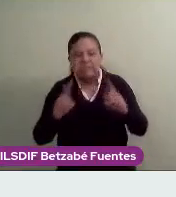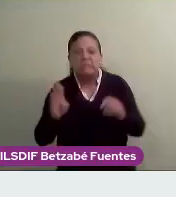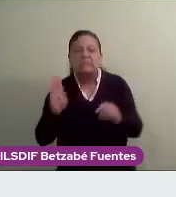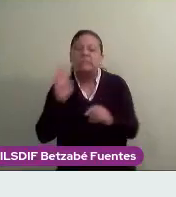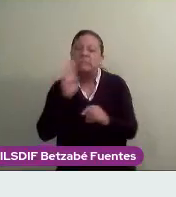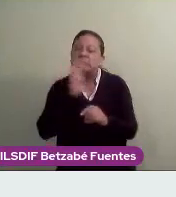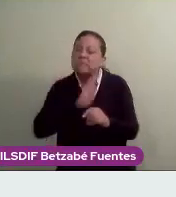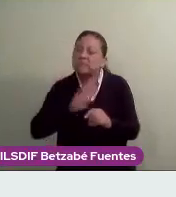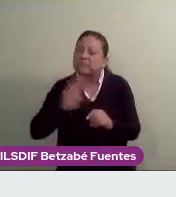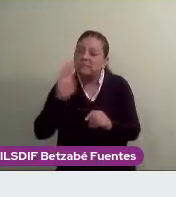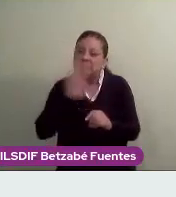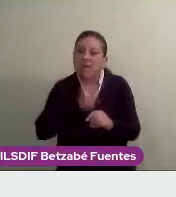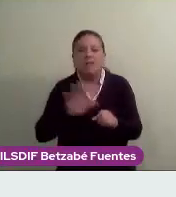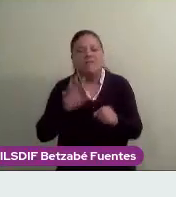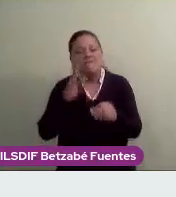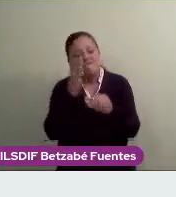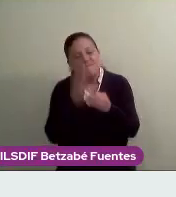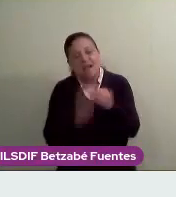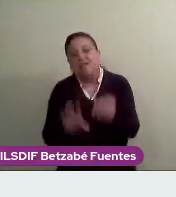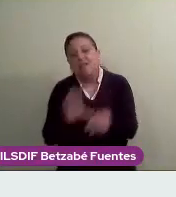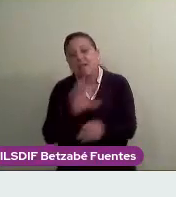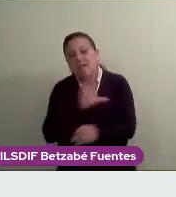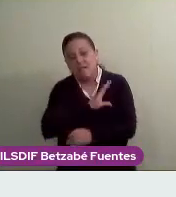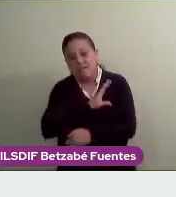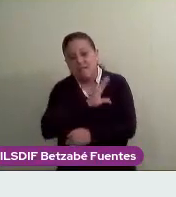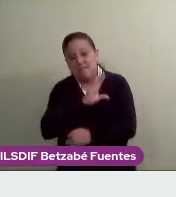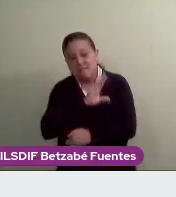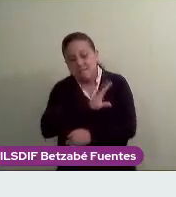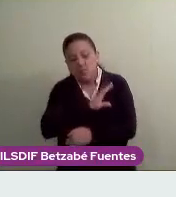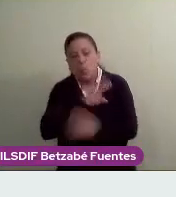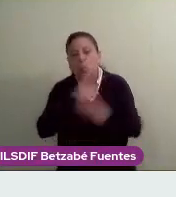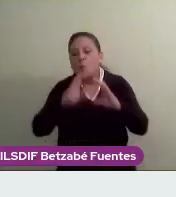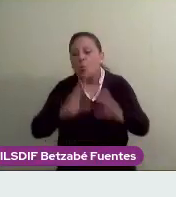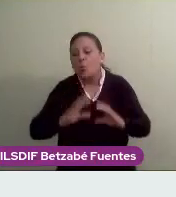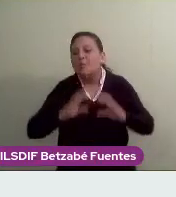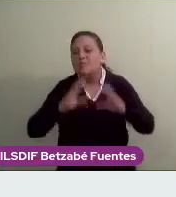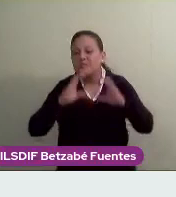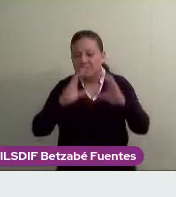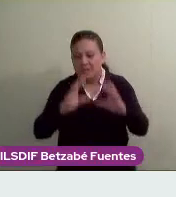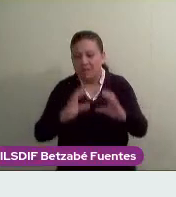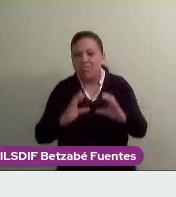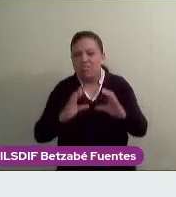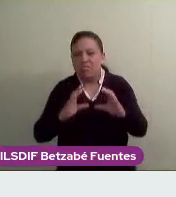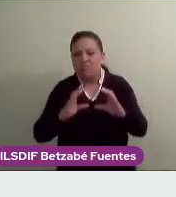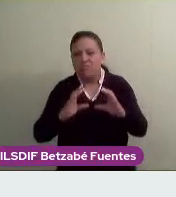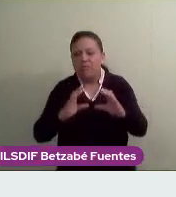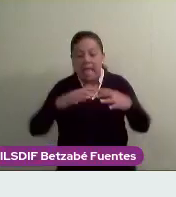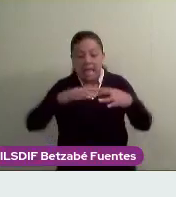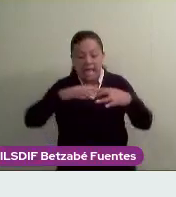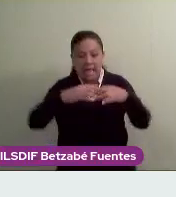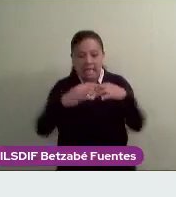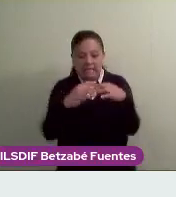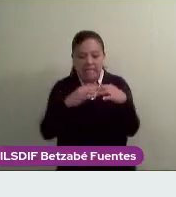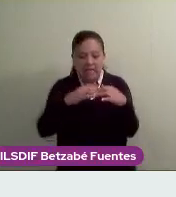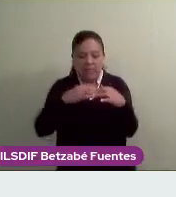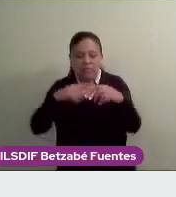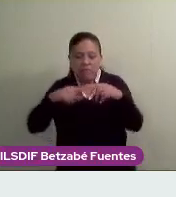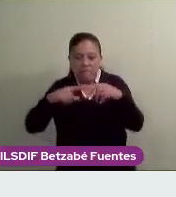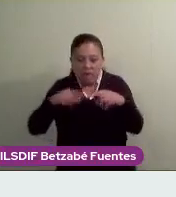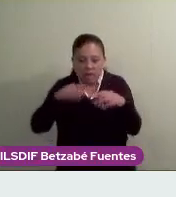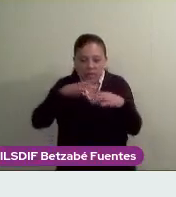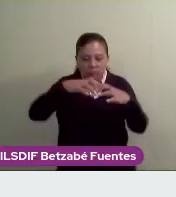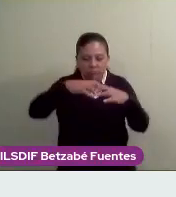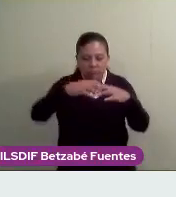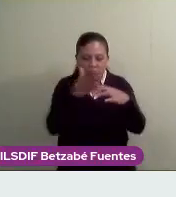falta de afectividad. La desconexión entre el sistema límbico, el sistema de las emociones, y el neocórtex